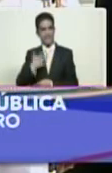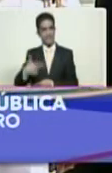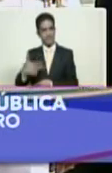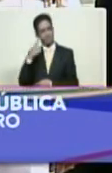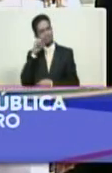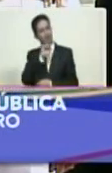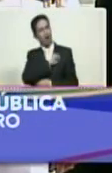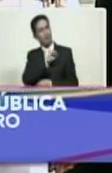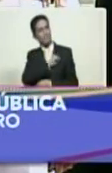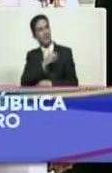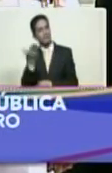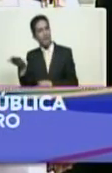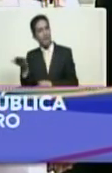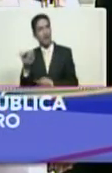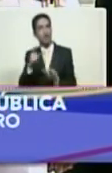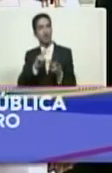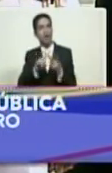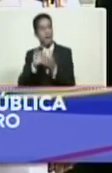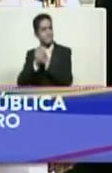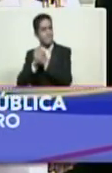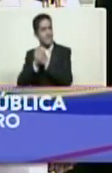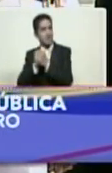amigo, y